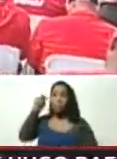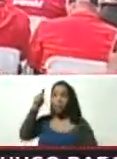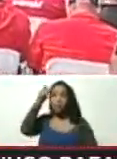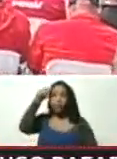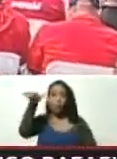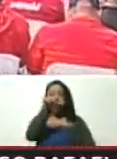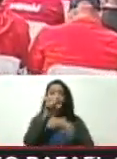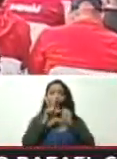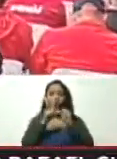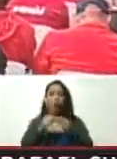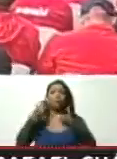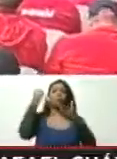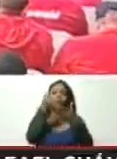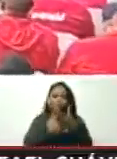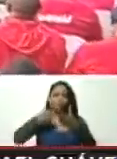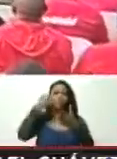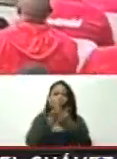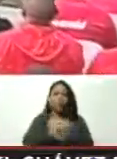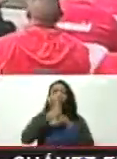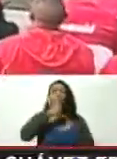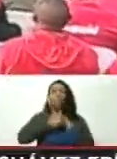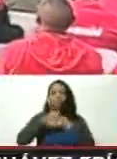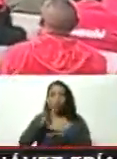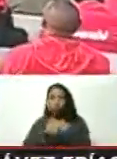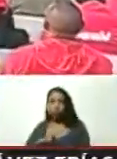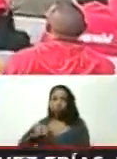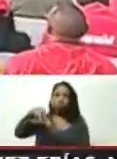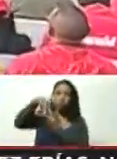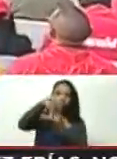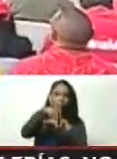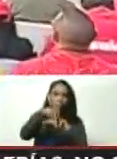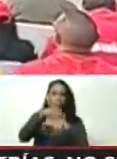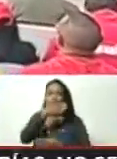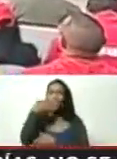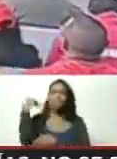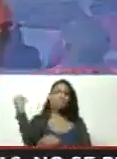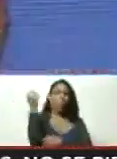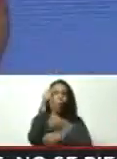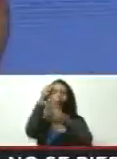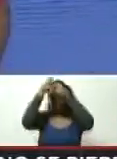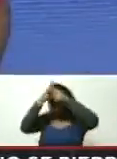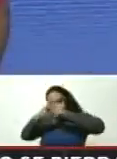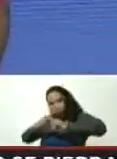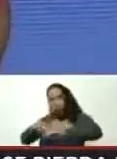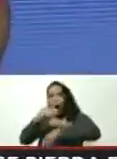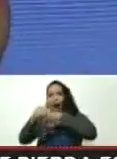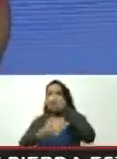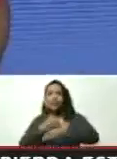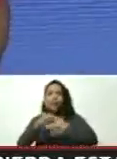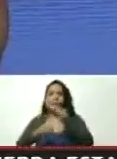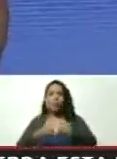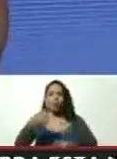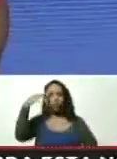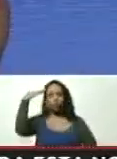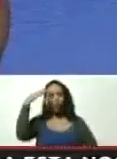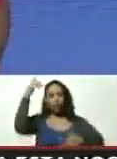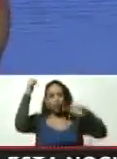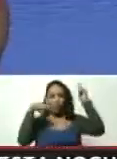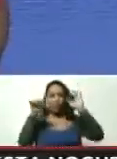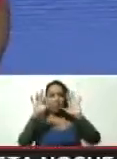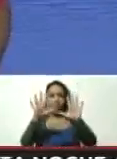sigue luchando, que sigue resistiendo, que se levanta, es el mejor homenaje que le podemos hacer al comandante Chávez en estos 10